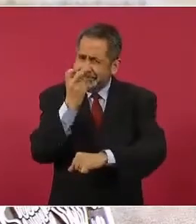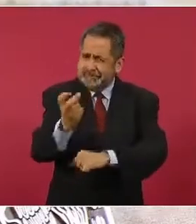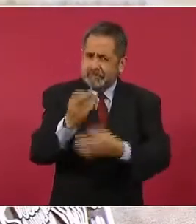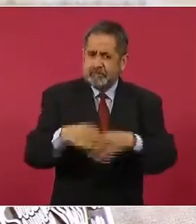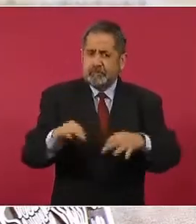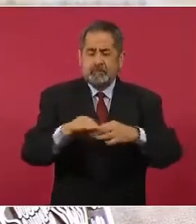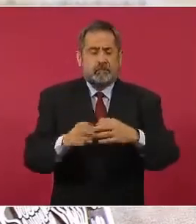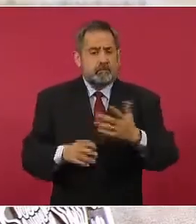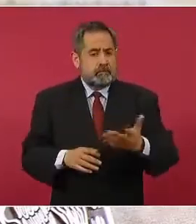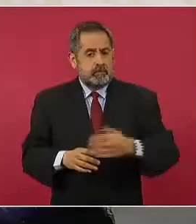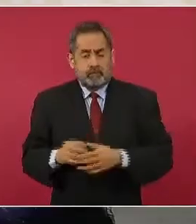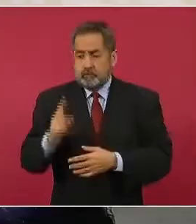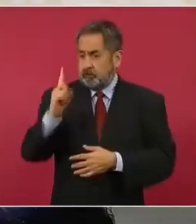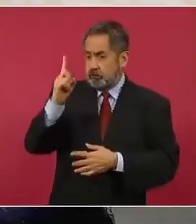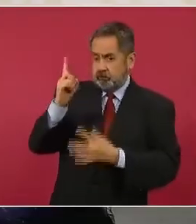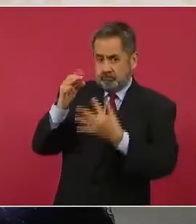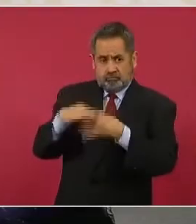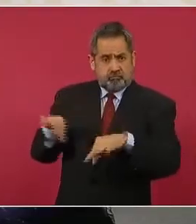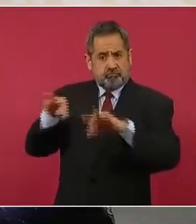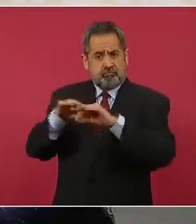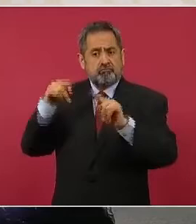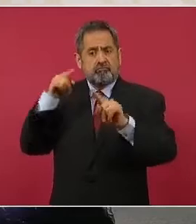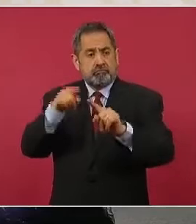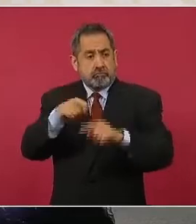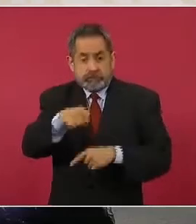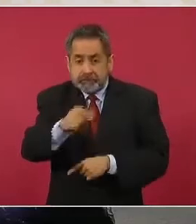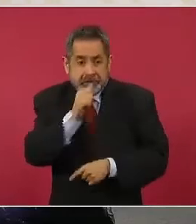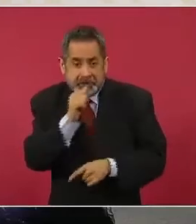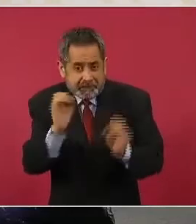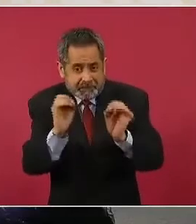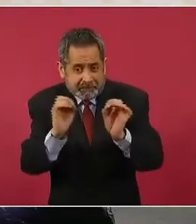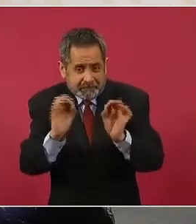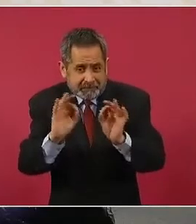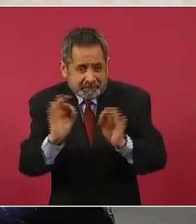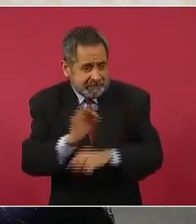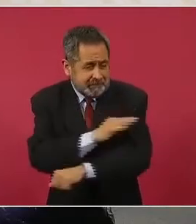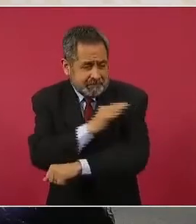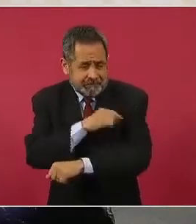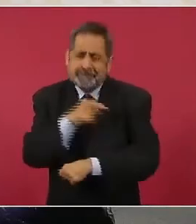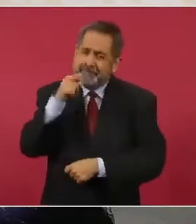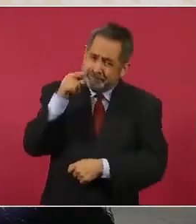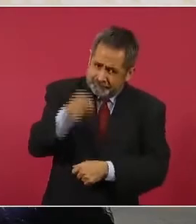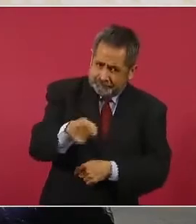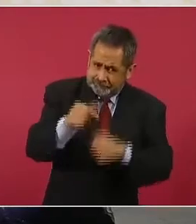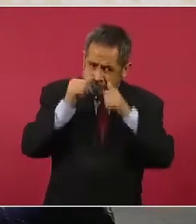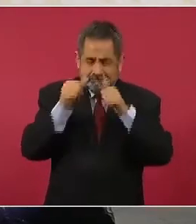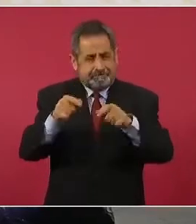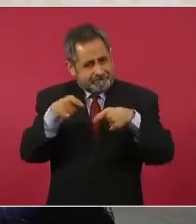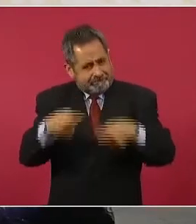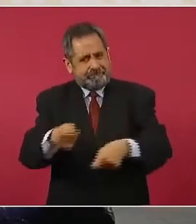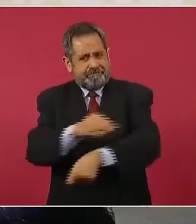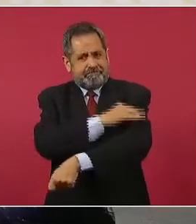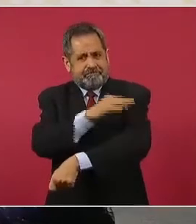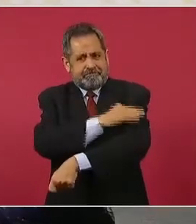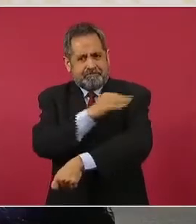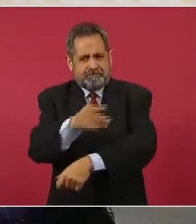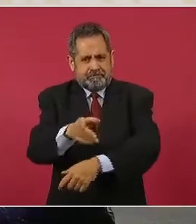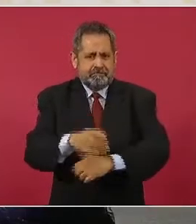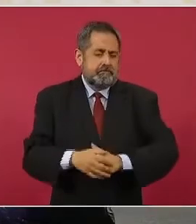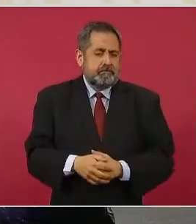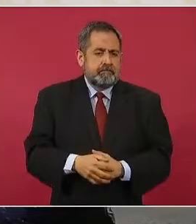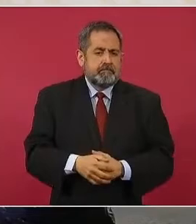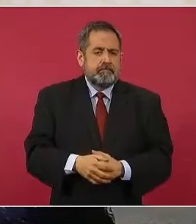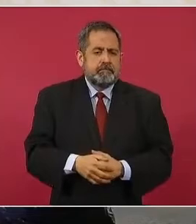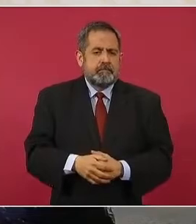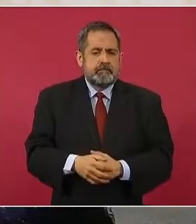no ponerme la segunda. No lo estén pensando, hay que aplicarse la segunda y hay